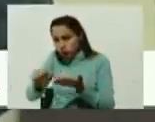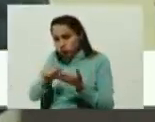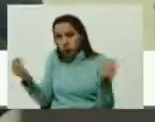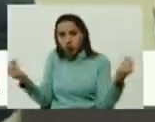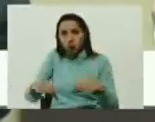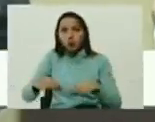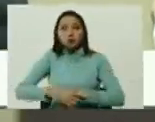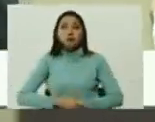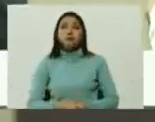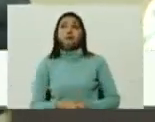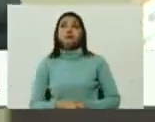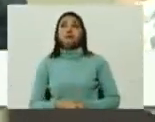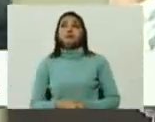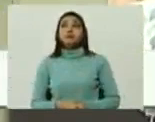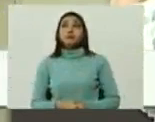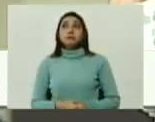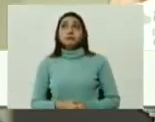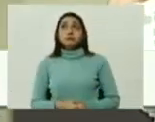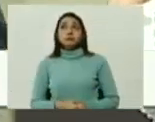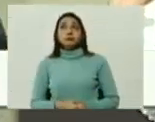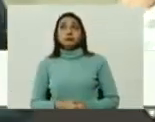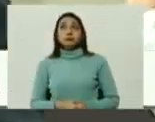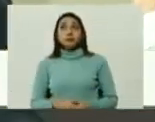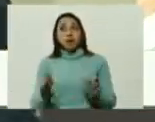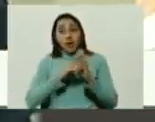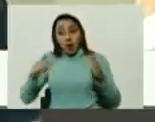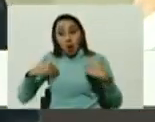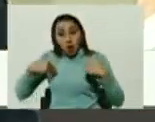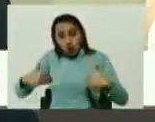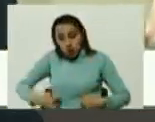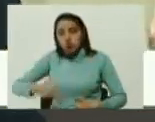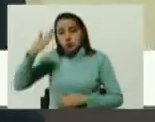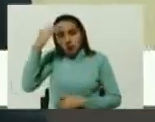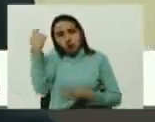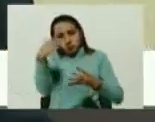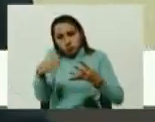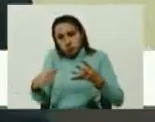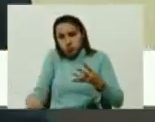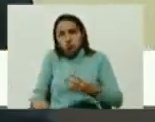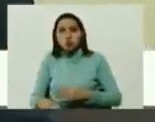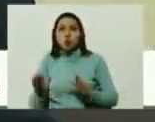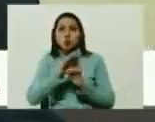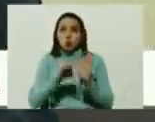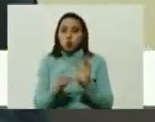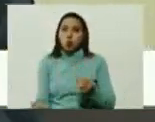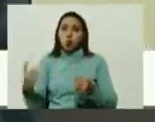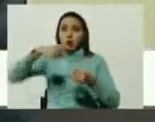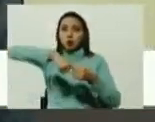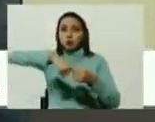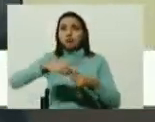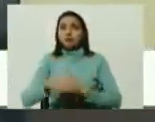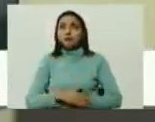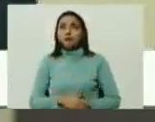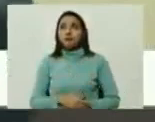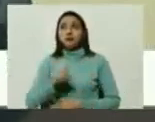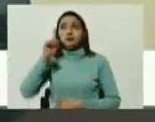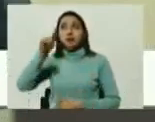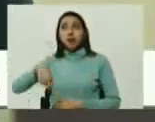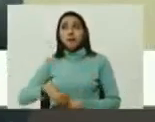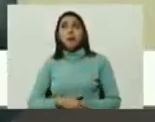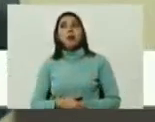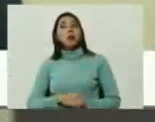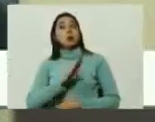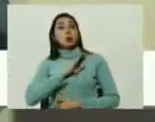menoscabo de los derechos de los demás derechos contemplados en la constitución de la república bolivariana de las zonas que también son